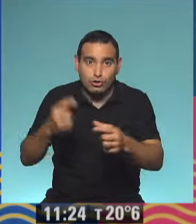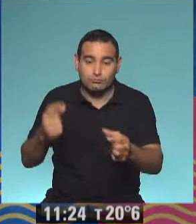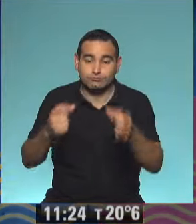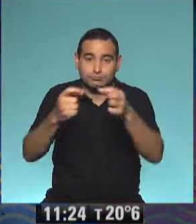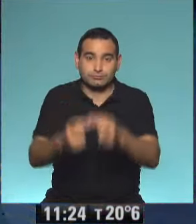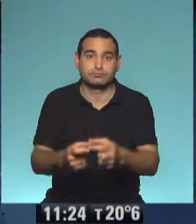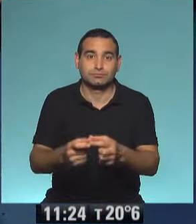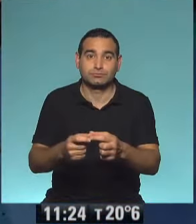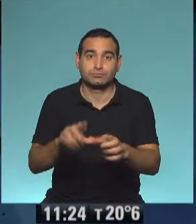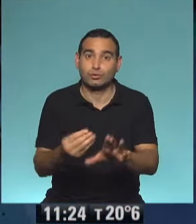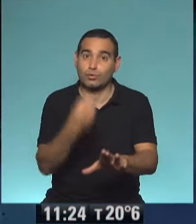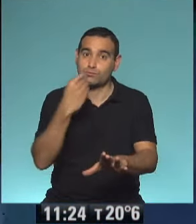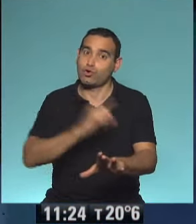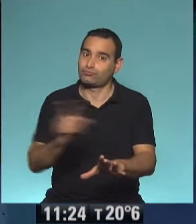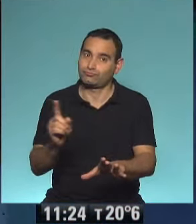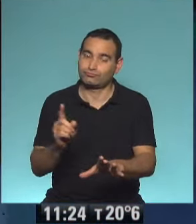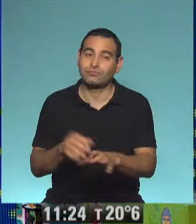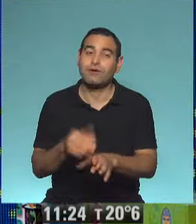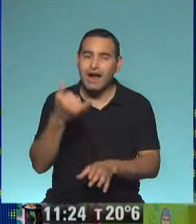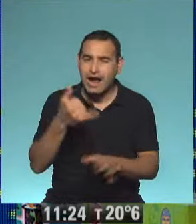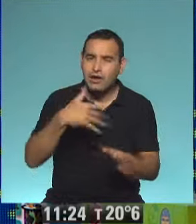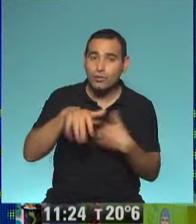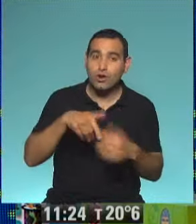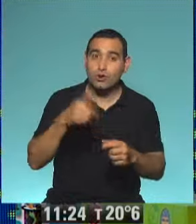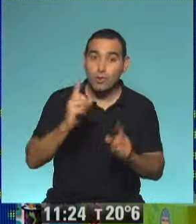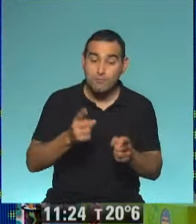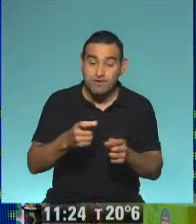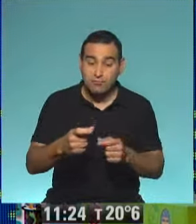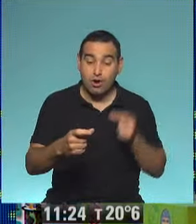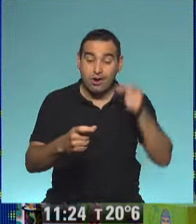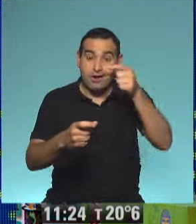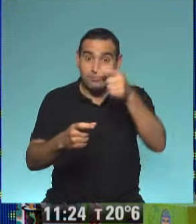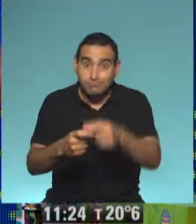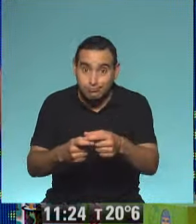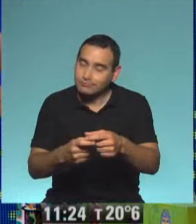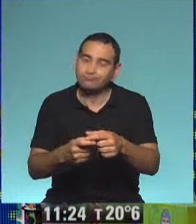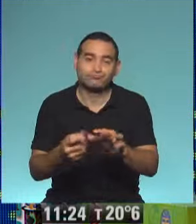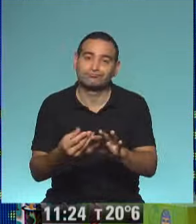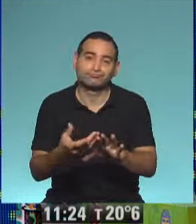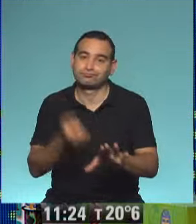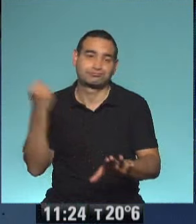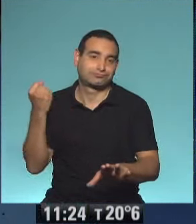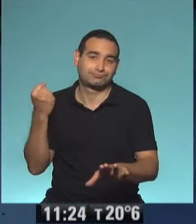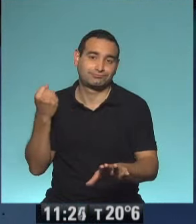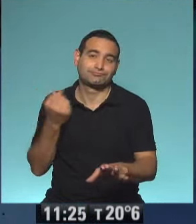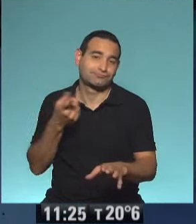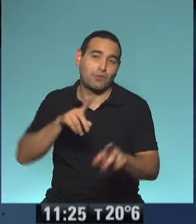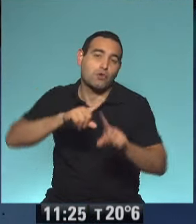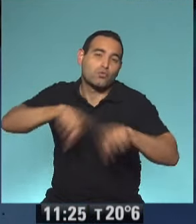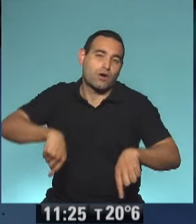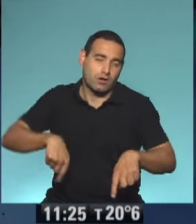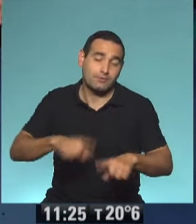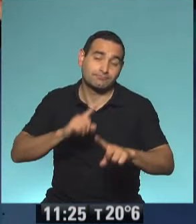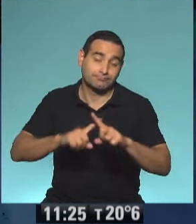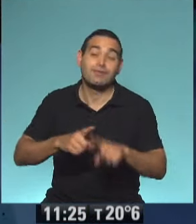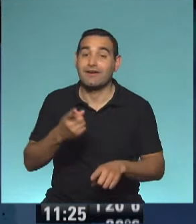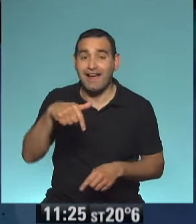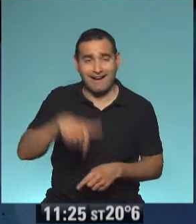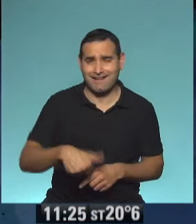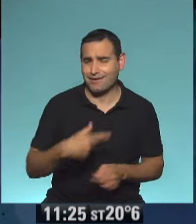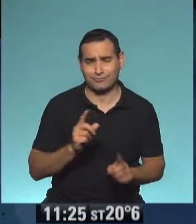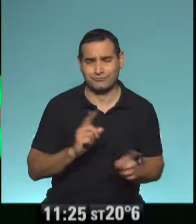comen las fichas. Ah, muy importante. Porque hay juegos donde si caes el uno del otro, no podés, o te lo comes. Lo anulás, claro. En este caso, en el juego de la Oca, no